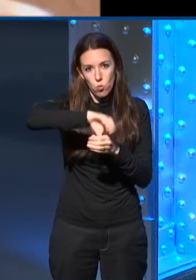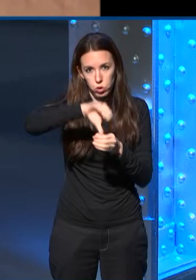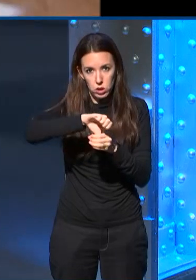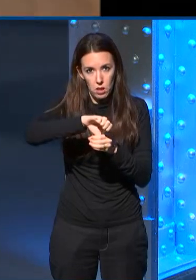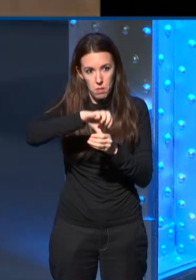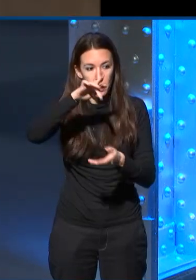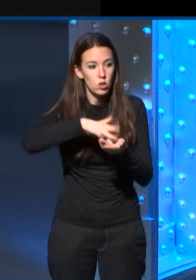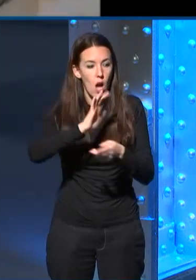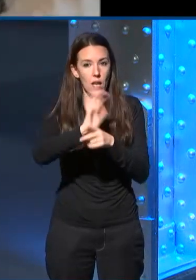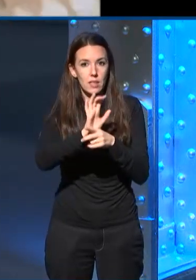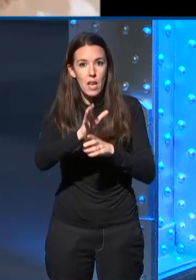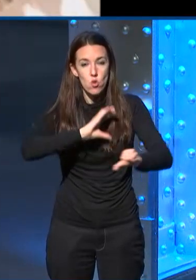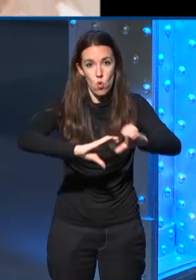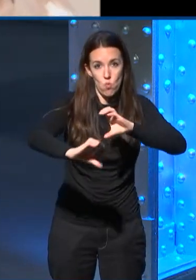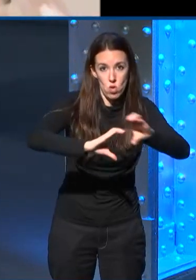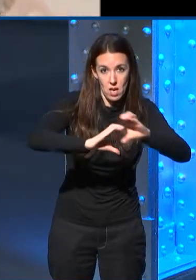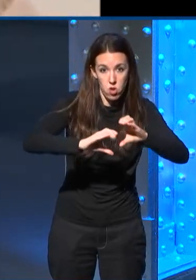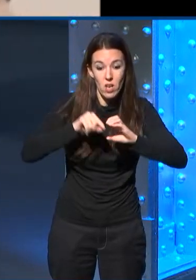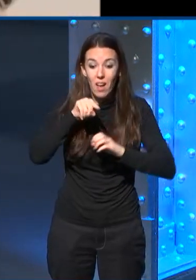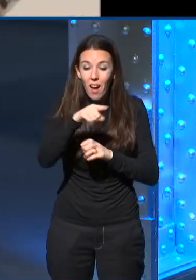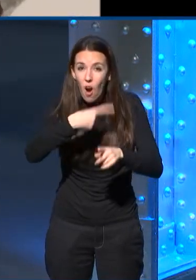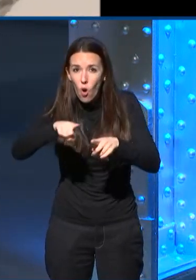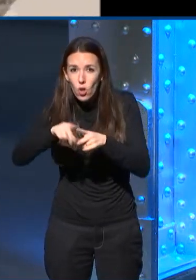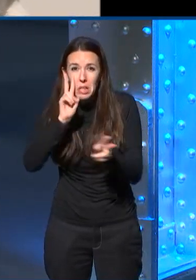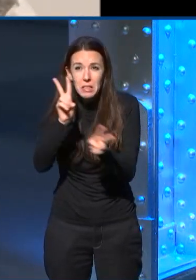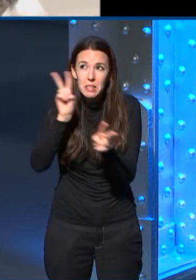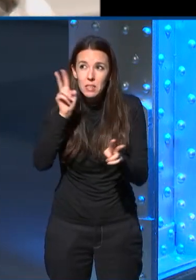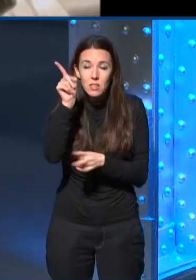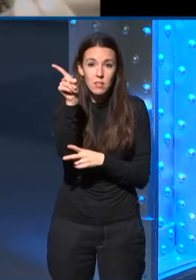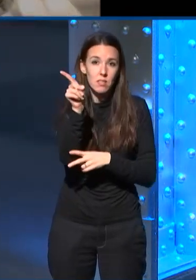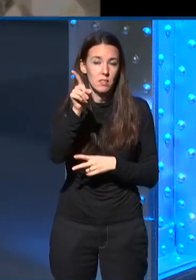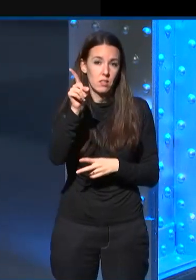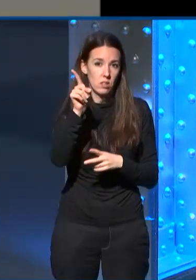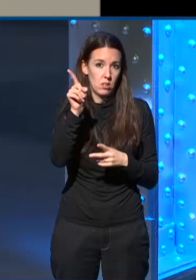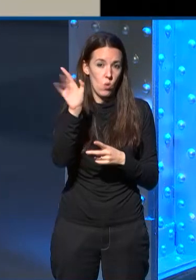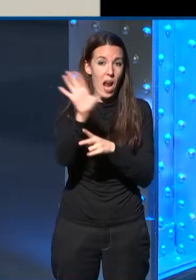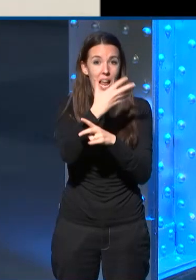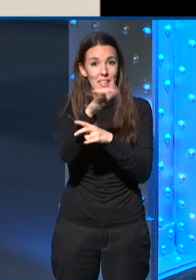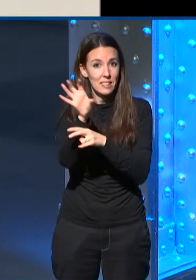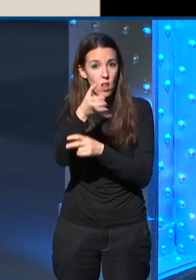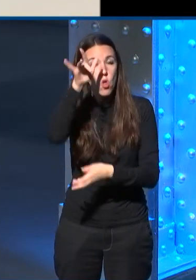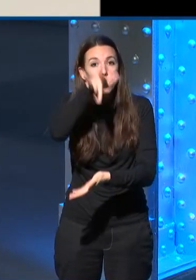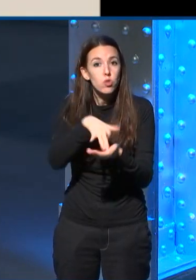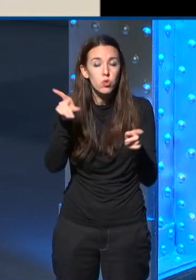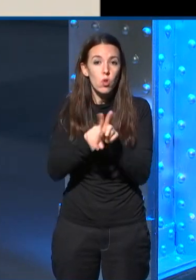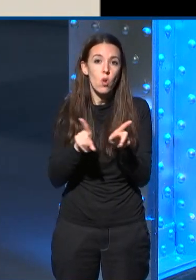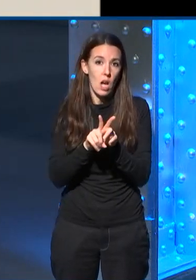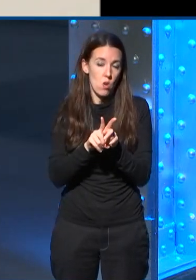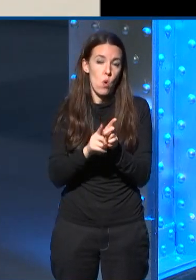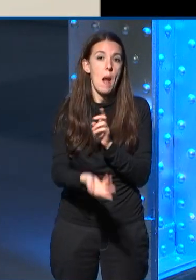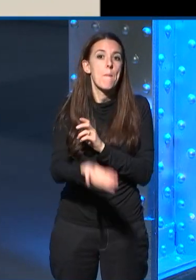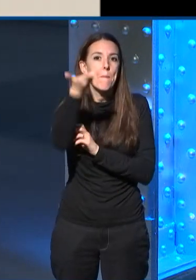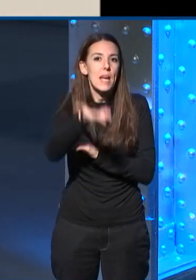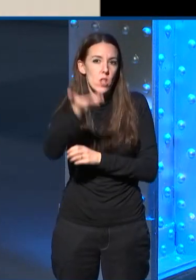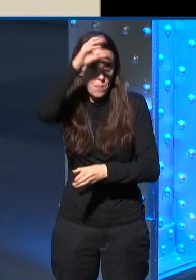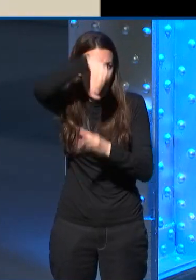antena de comunicaciones. Y estas cosas que se ven por aquí es la estación meteorológica, que era la carga útil principal que llevaba el lander,